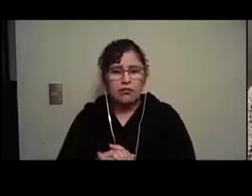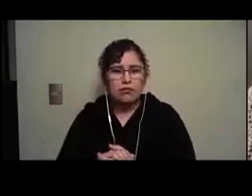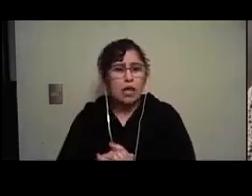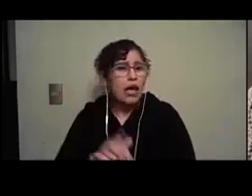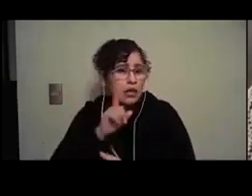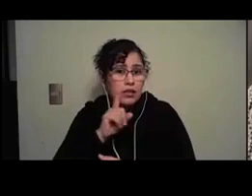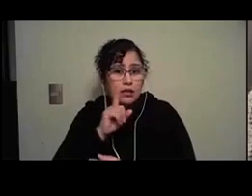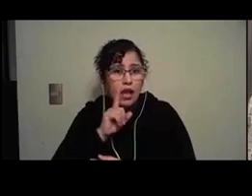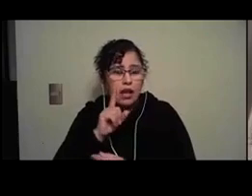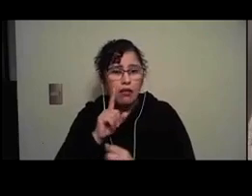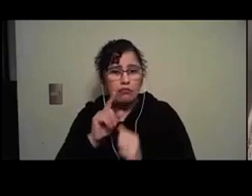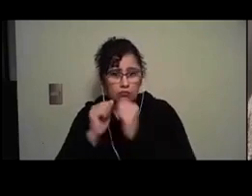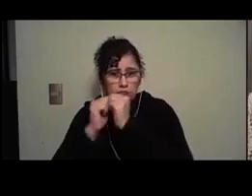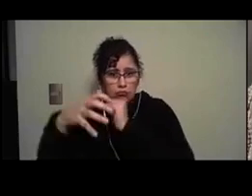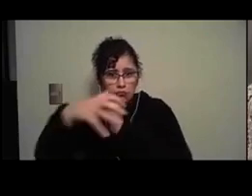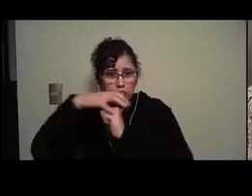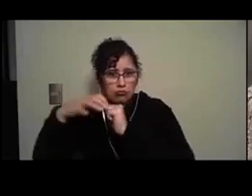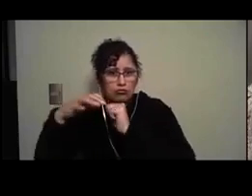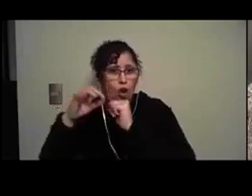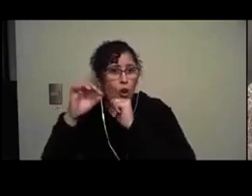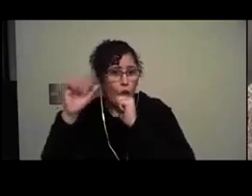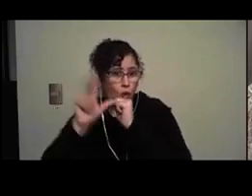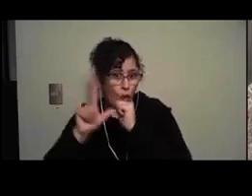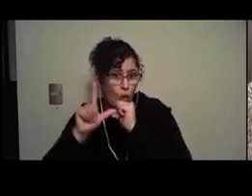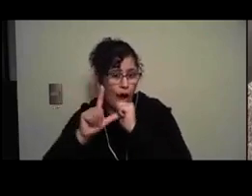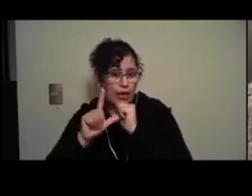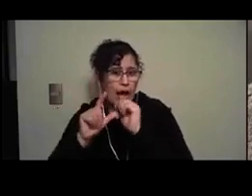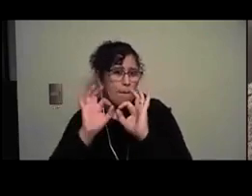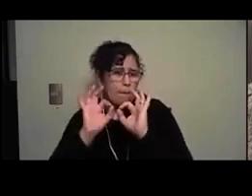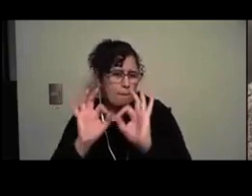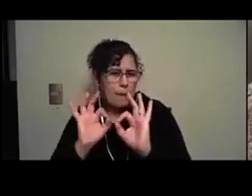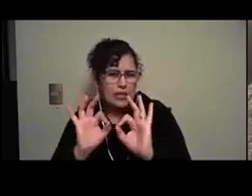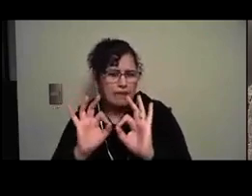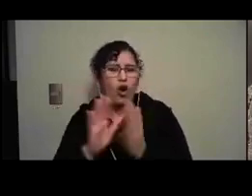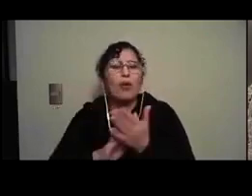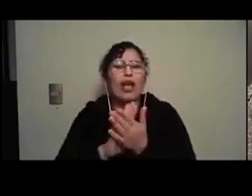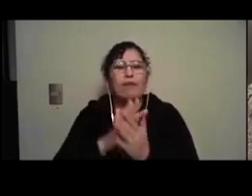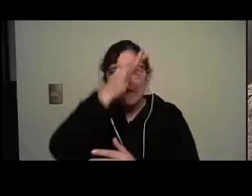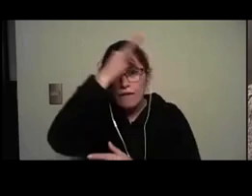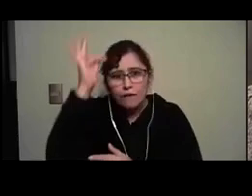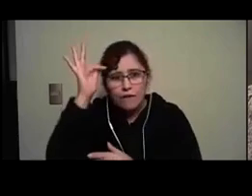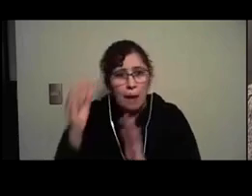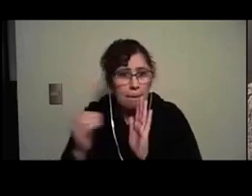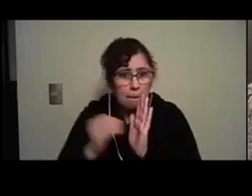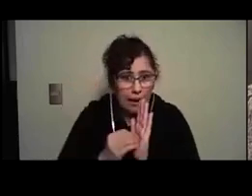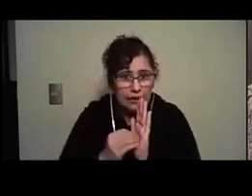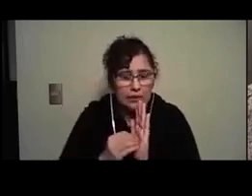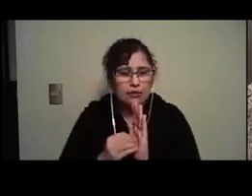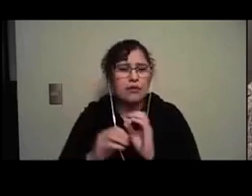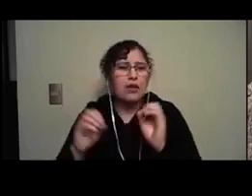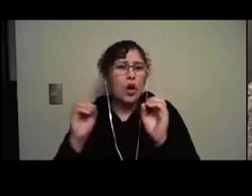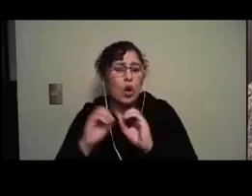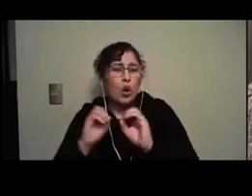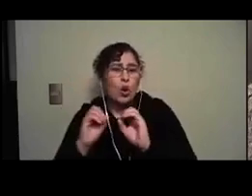tiene una localización específica, ¿ya? Entonces, si es más frontal o temporal, probablemente podría tener una demencia vascular,